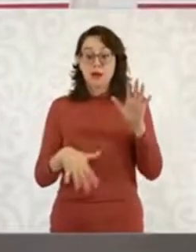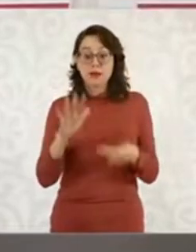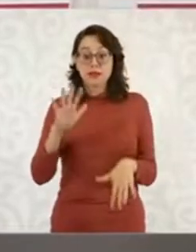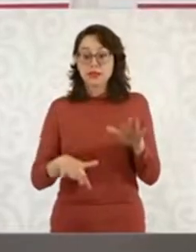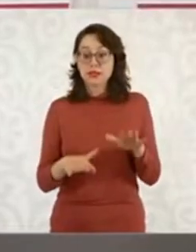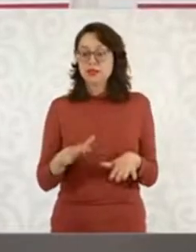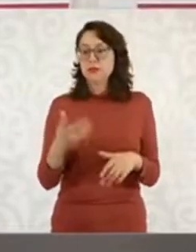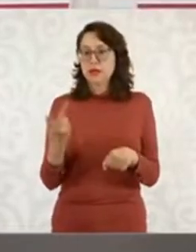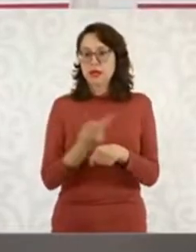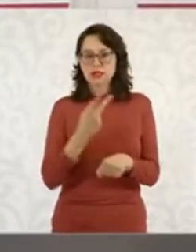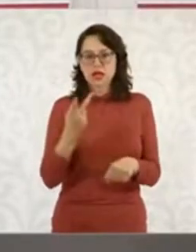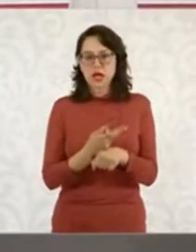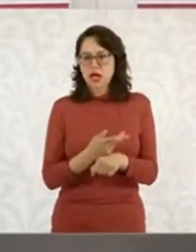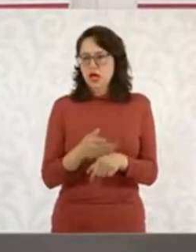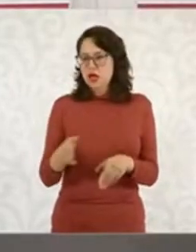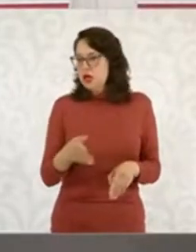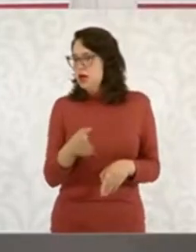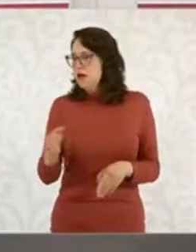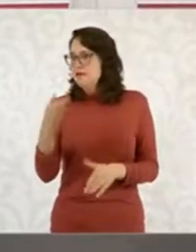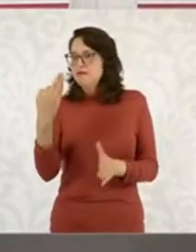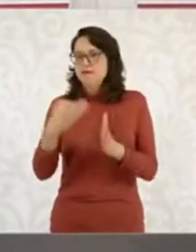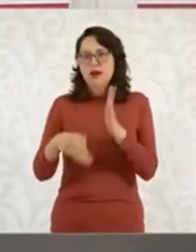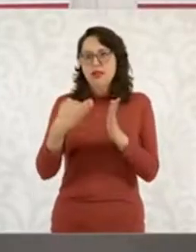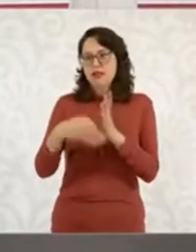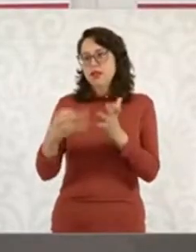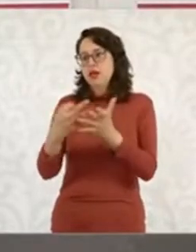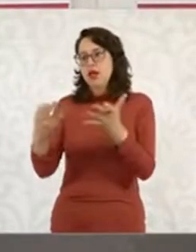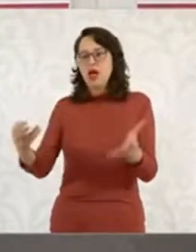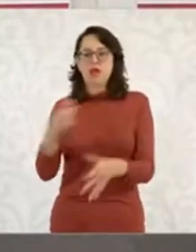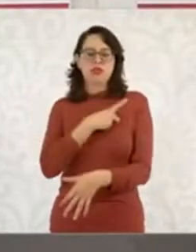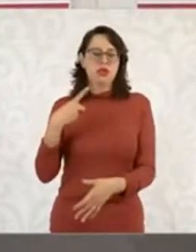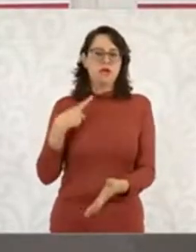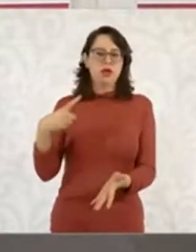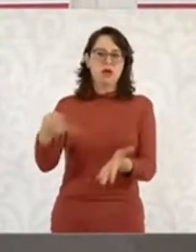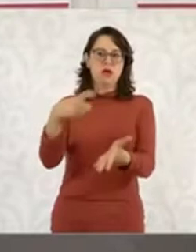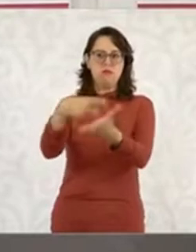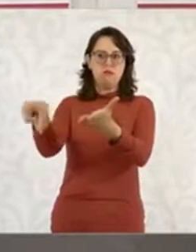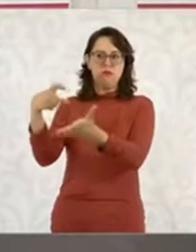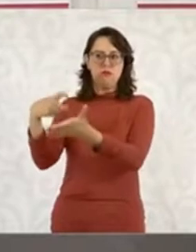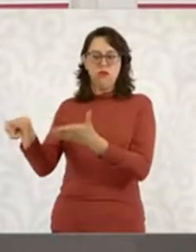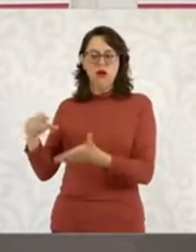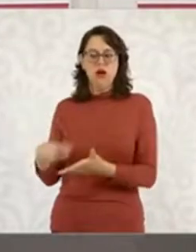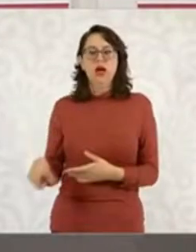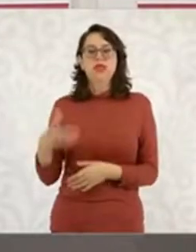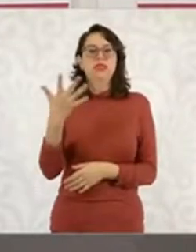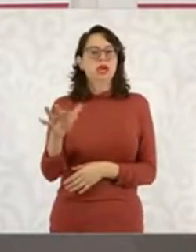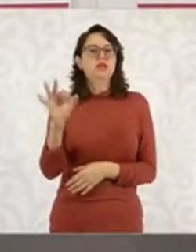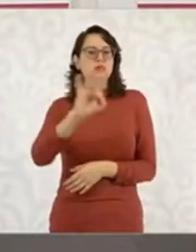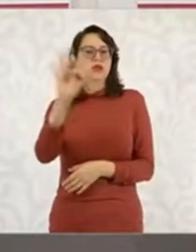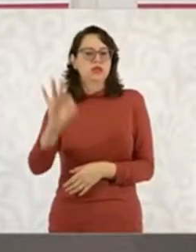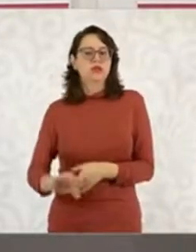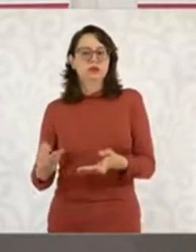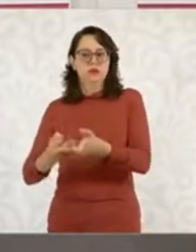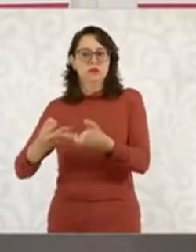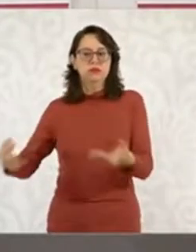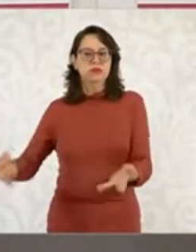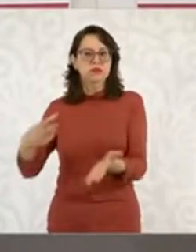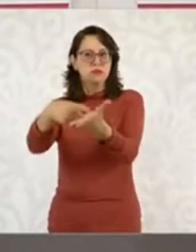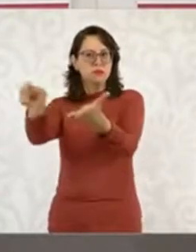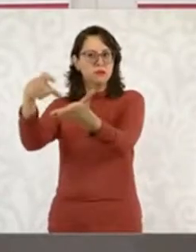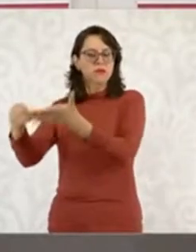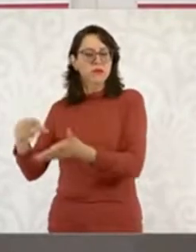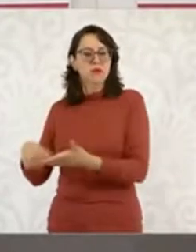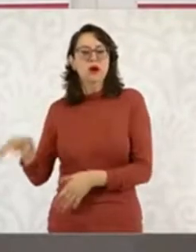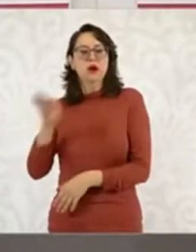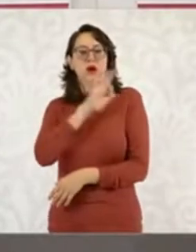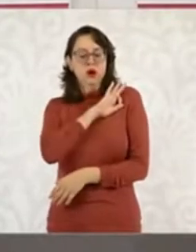derecho de vía, es decir, compra de espacio para pasar las vías, que tenemos calculado en este momento alrededor de 10%. ¿Por qué no podemos ir